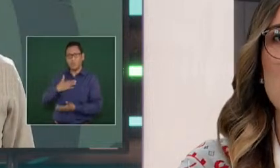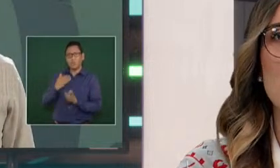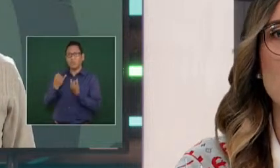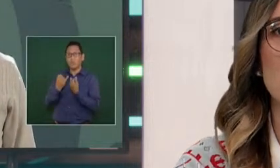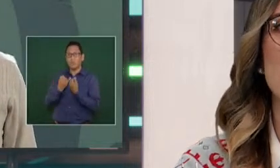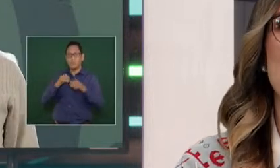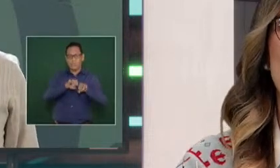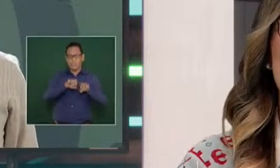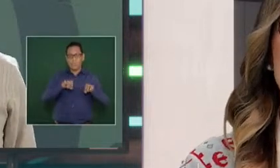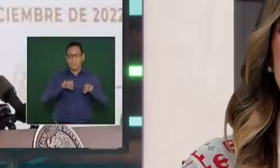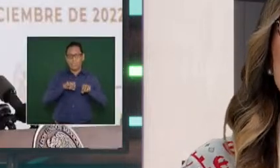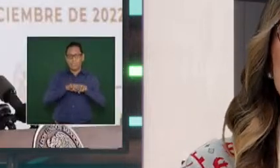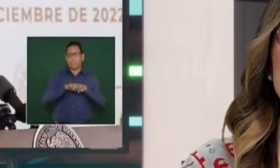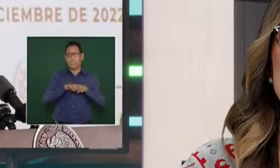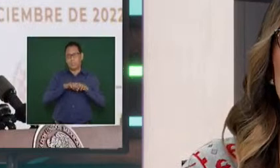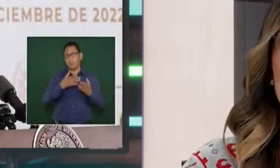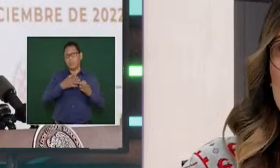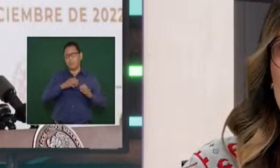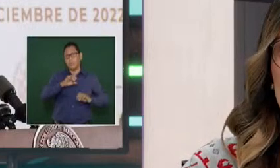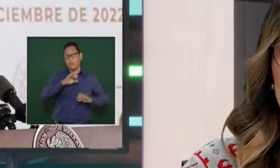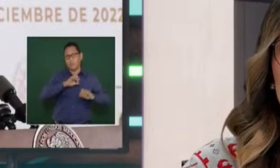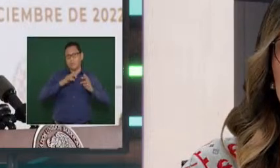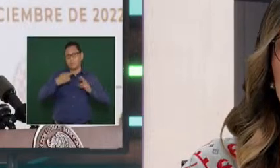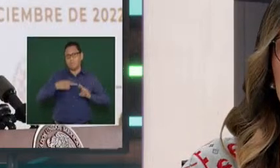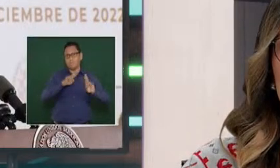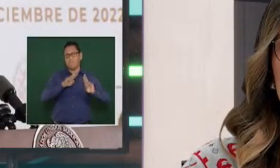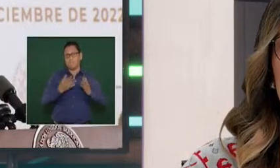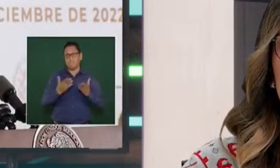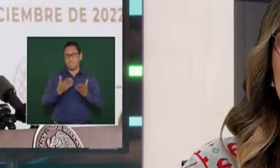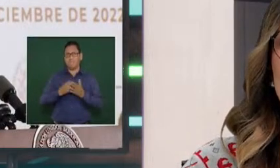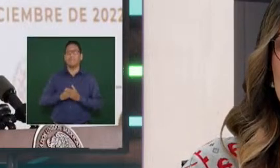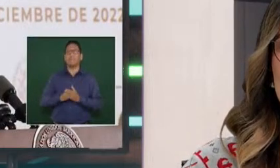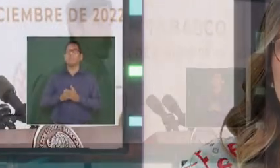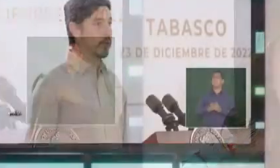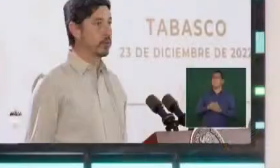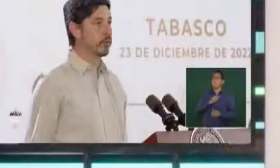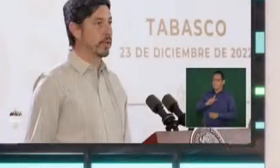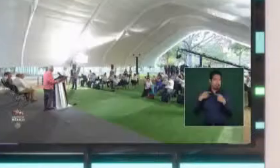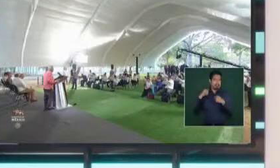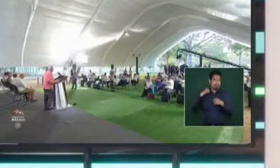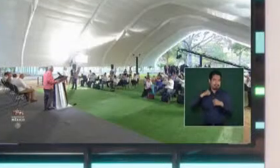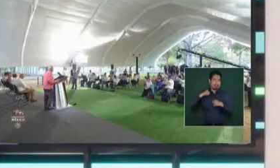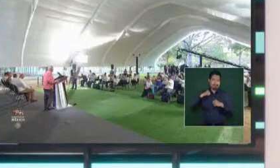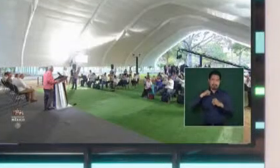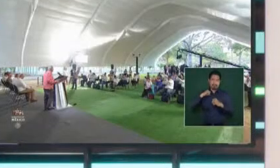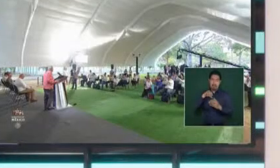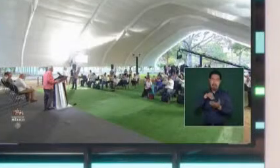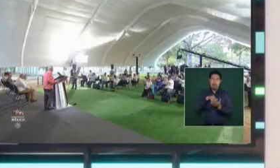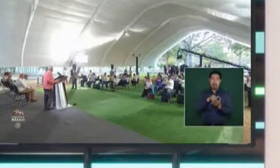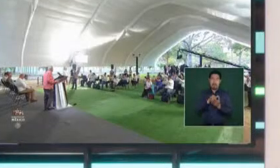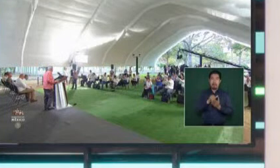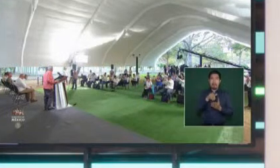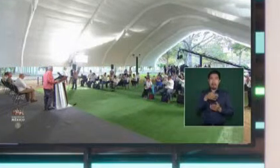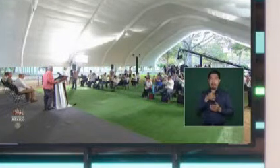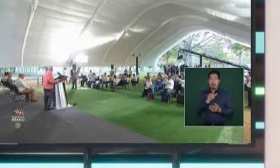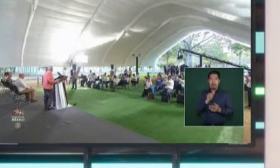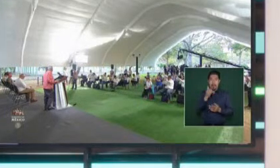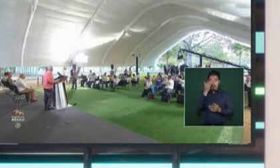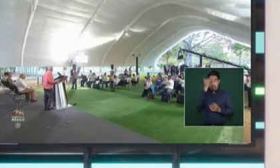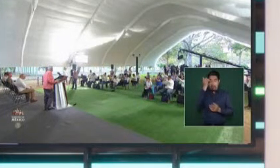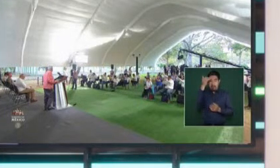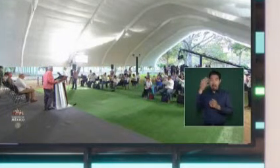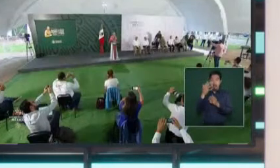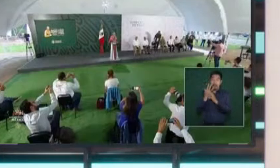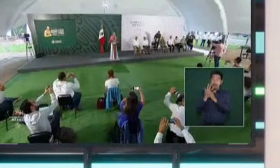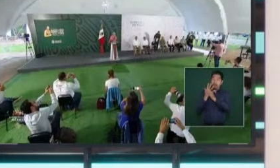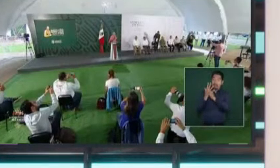cada día con muchísimo gusto a Ilse Aguilar. Cuéntanos, Ilse, muy buenas tardes. Muy buenas tardes, Luisa, un gusto saludarte a ti y a toda la audiencia e informarles que desde